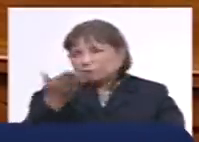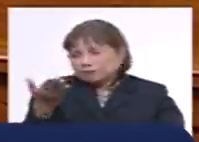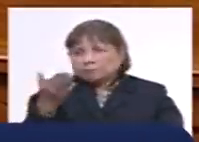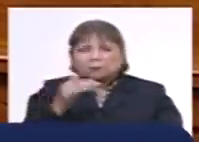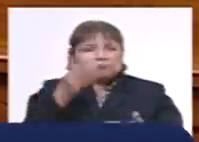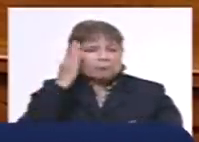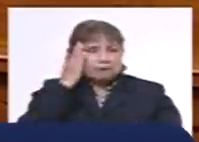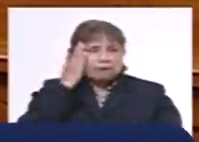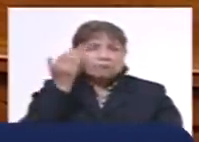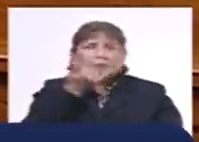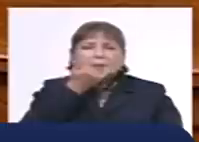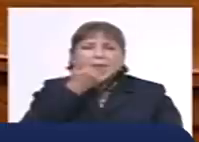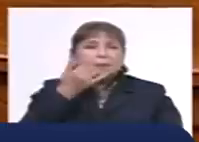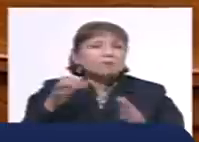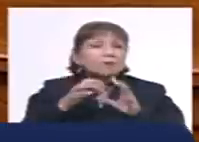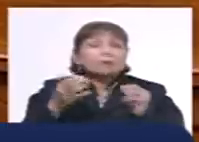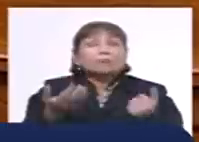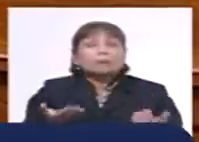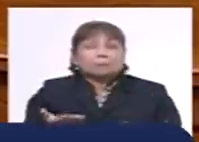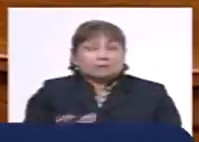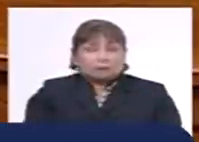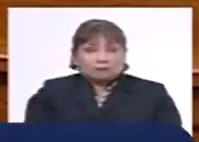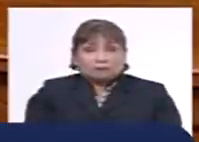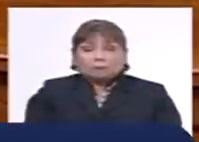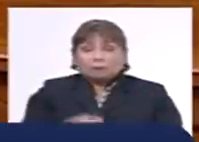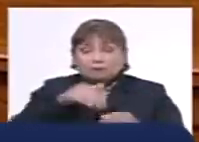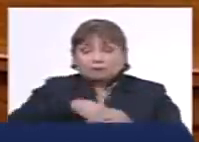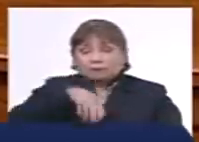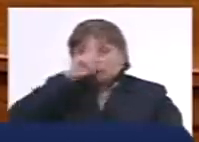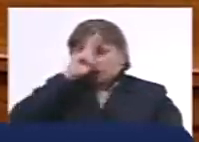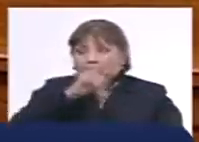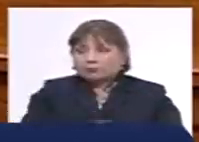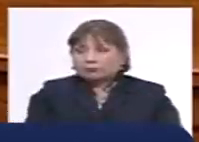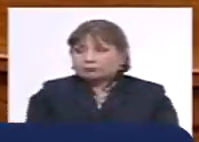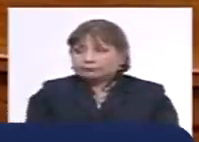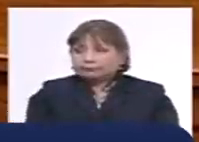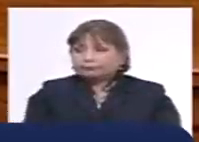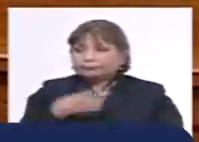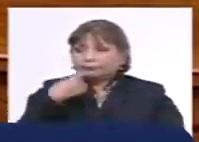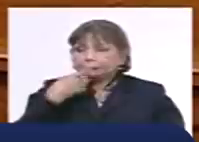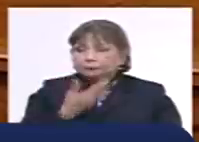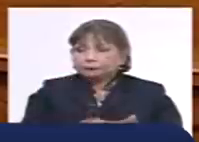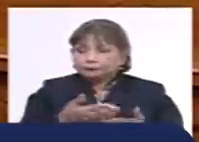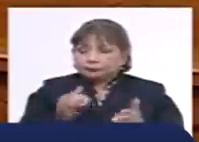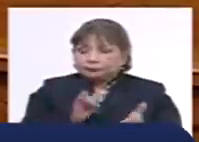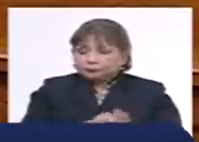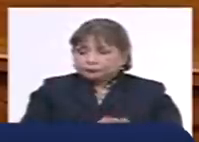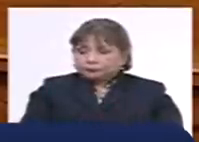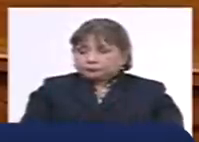está sucediendo en el país. Se dice que